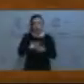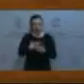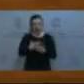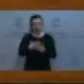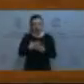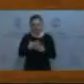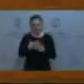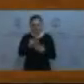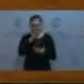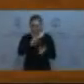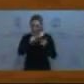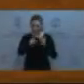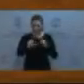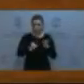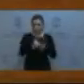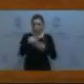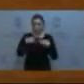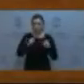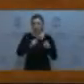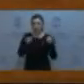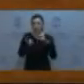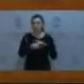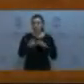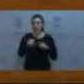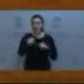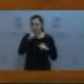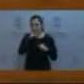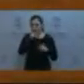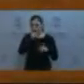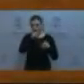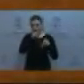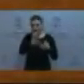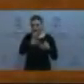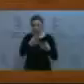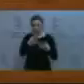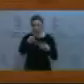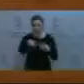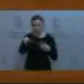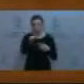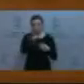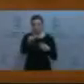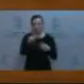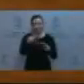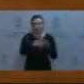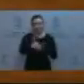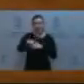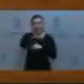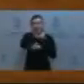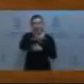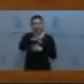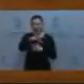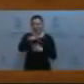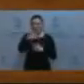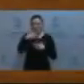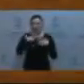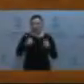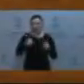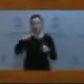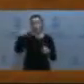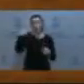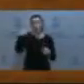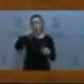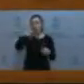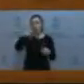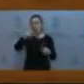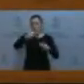sanitario. Le recuerdo que el suroccidente es el único, o es la única, área sanitaria que no tiene